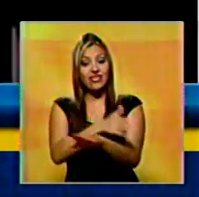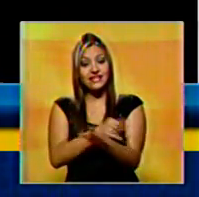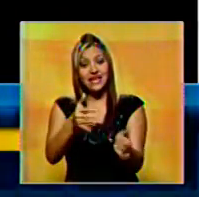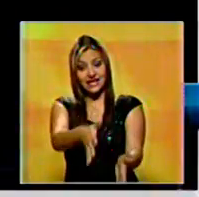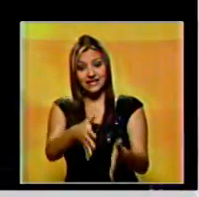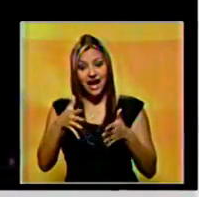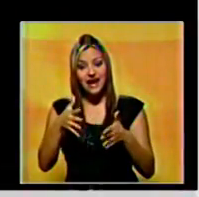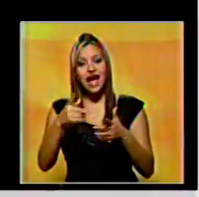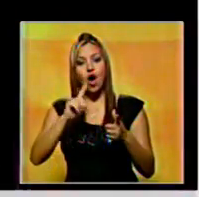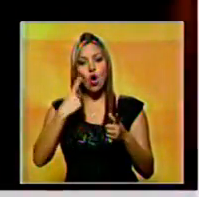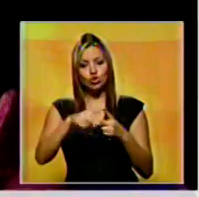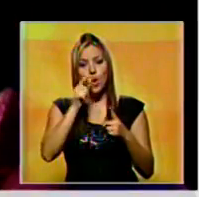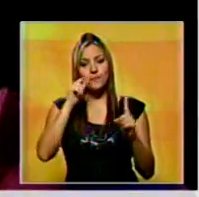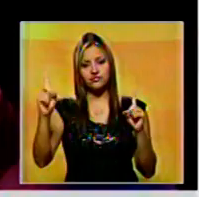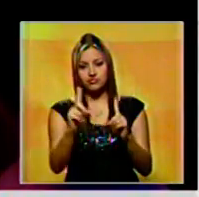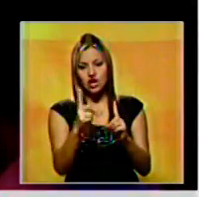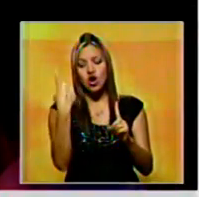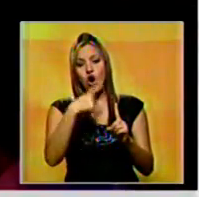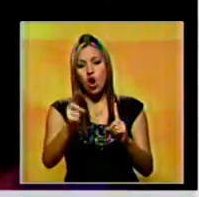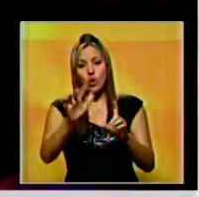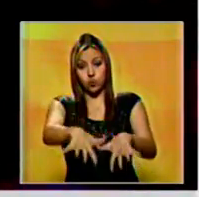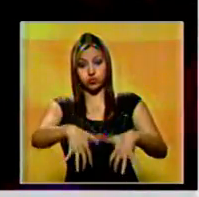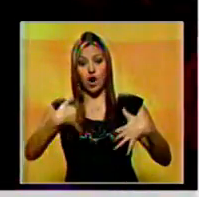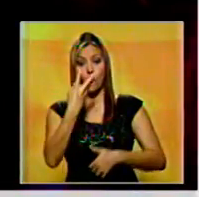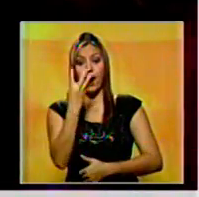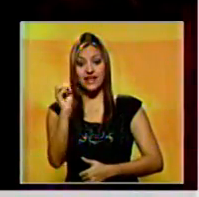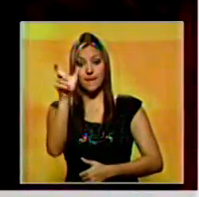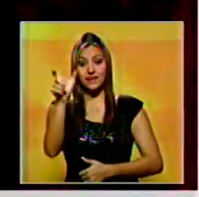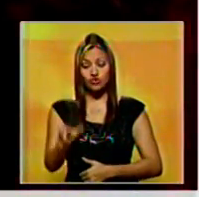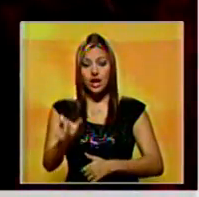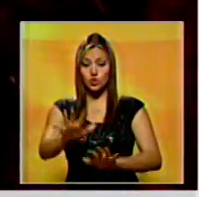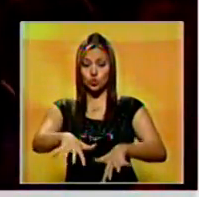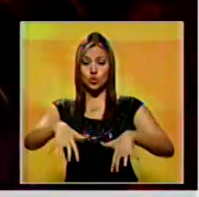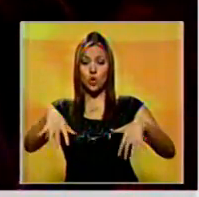Grammy, David Foster, y una orquesta de 40 integrantes.